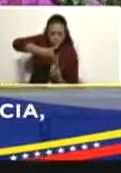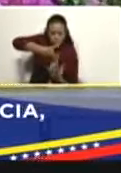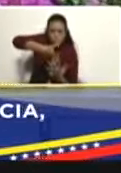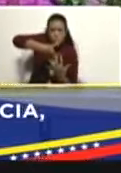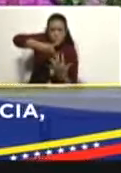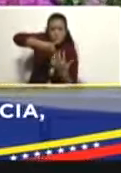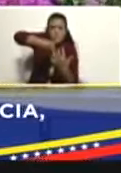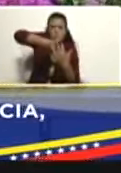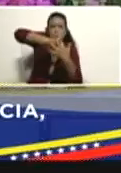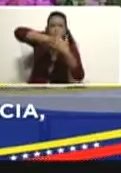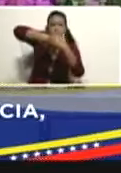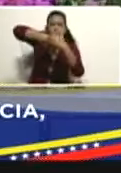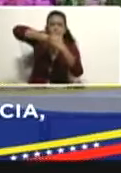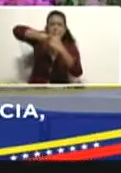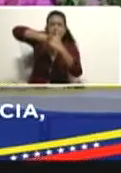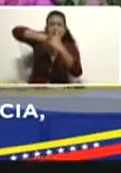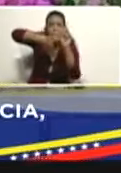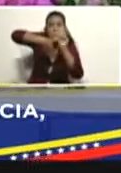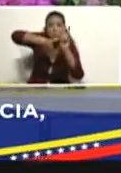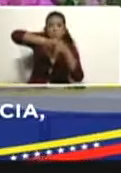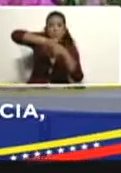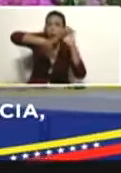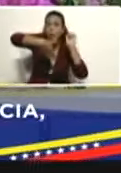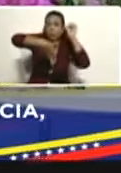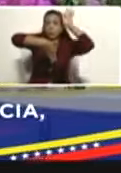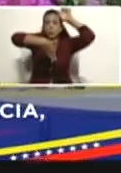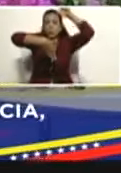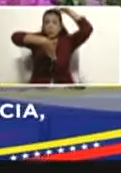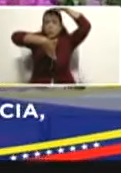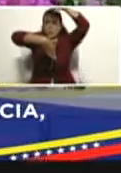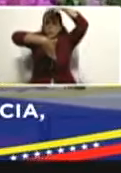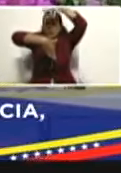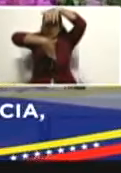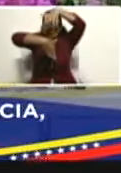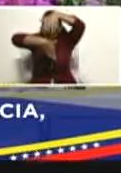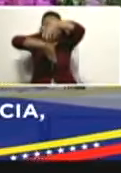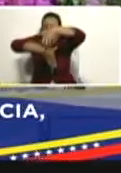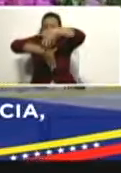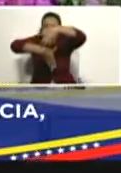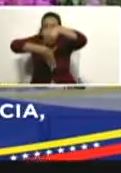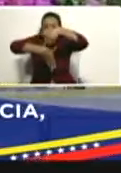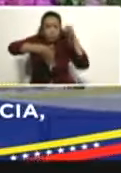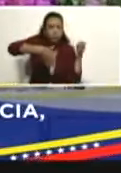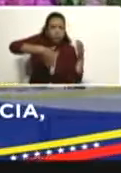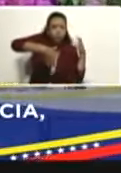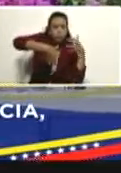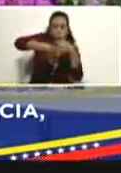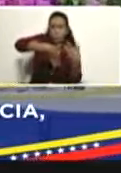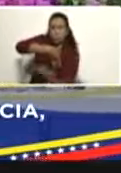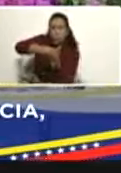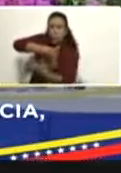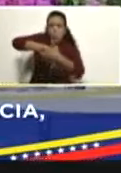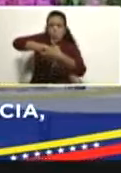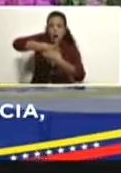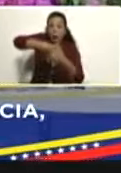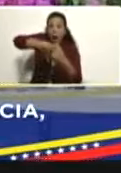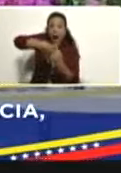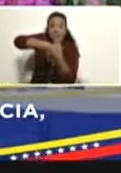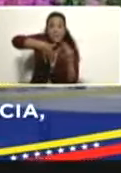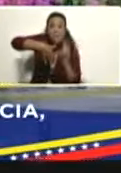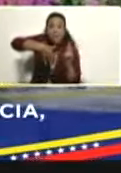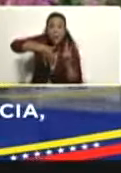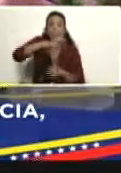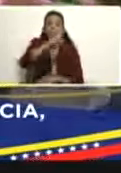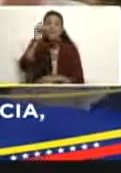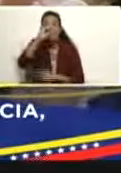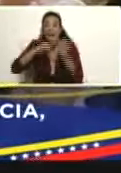y tecnológico de la CELAC, de América Latina y el Caribe. Tenemos lazos profundos con Cuba de cooperación práctica de más de